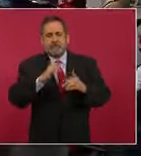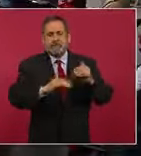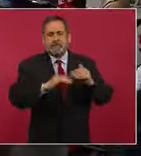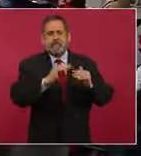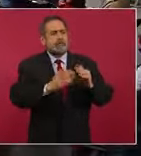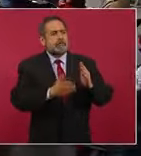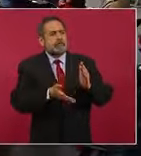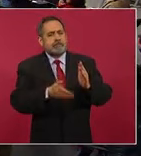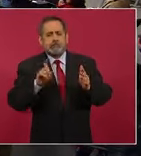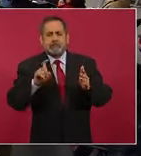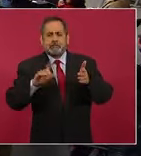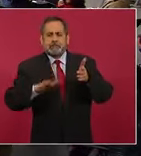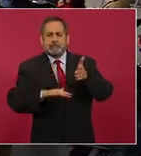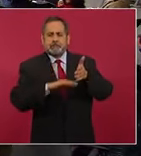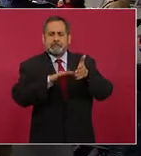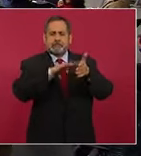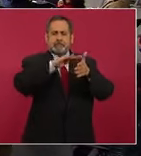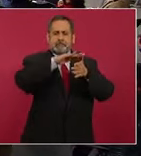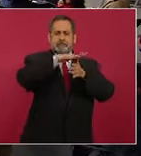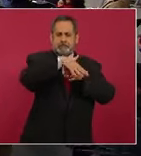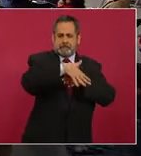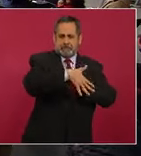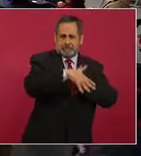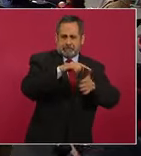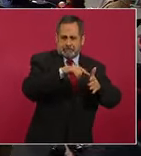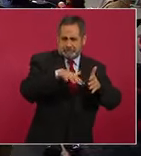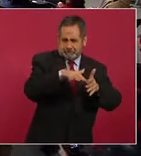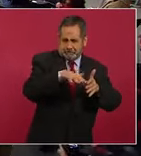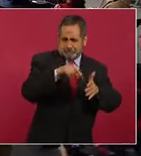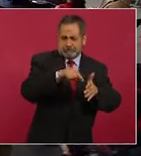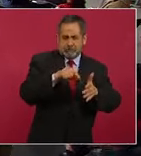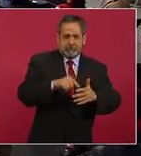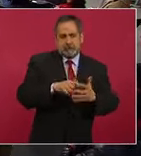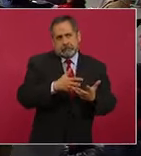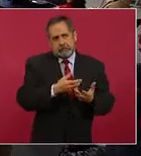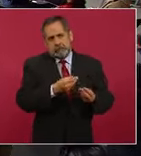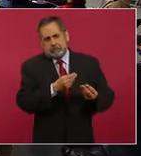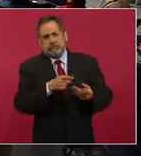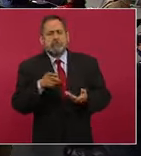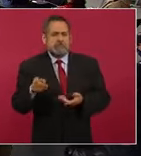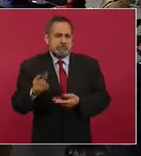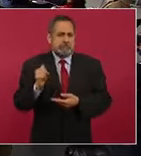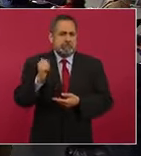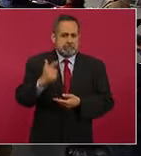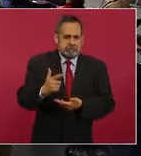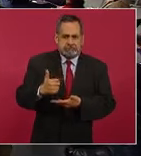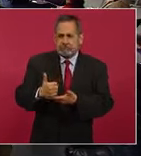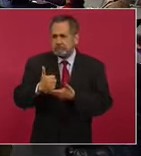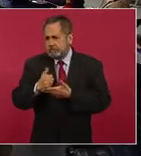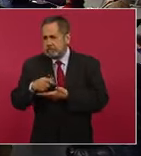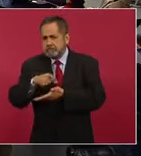es mucho más la inversión, pero también de esta forma